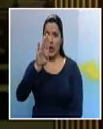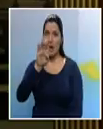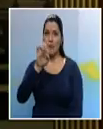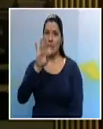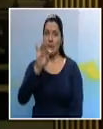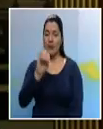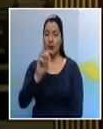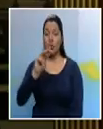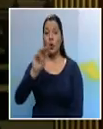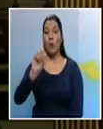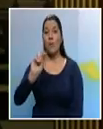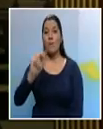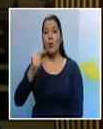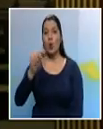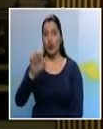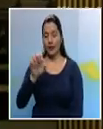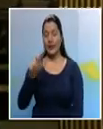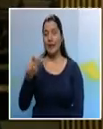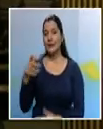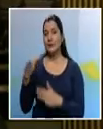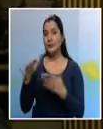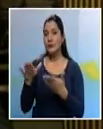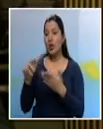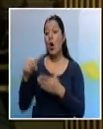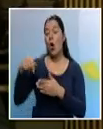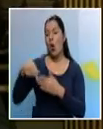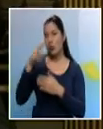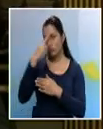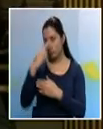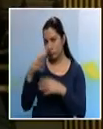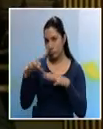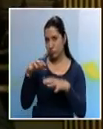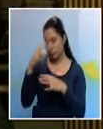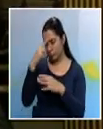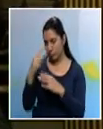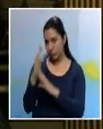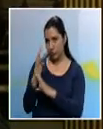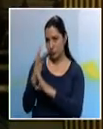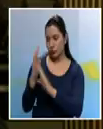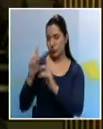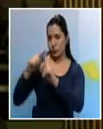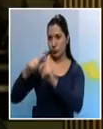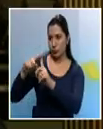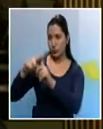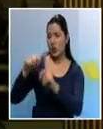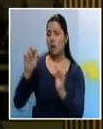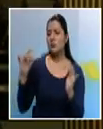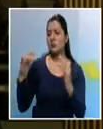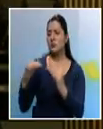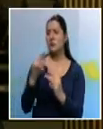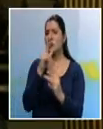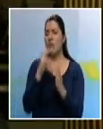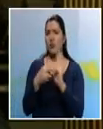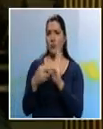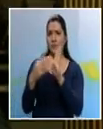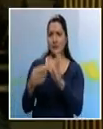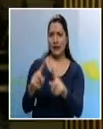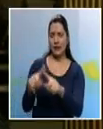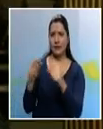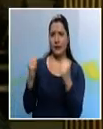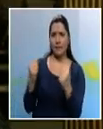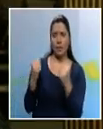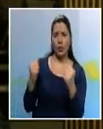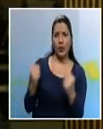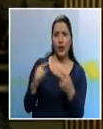una Catedral Metropolitana totalmente abarrotada, además de los representantes de los supremos poderes, cuerpo diplomático, en fin,